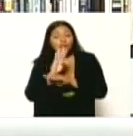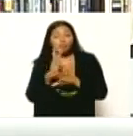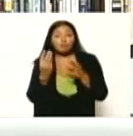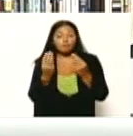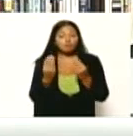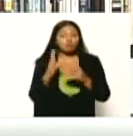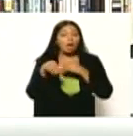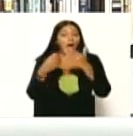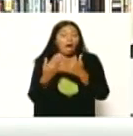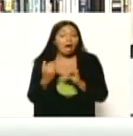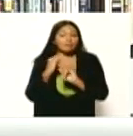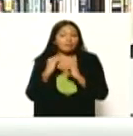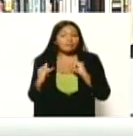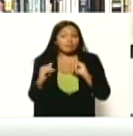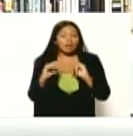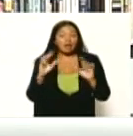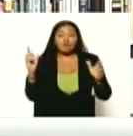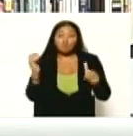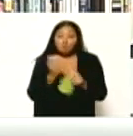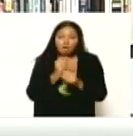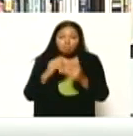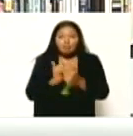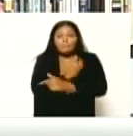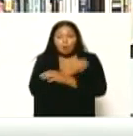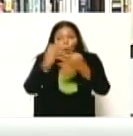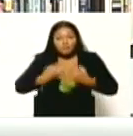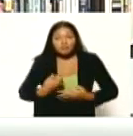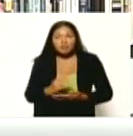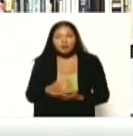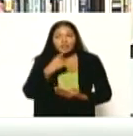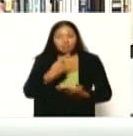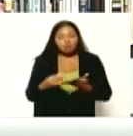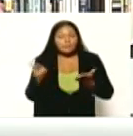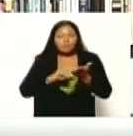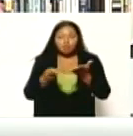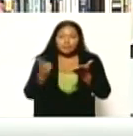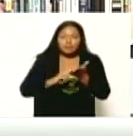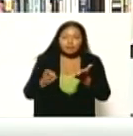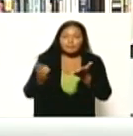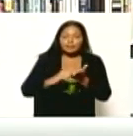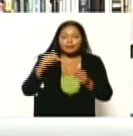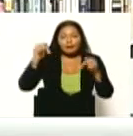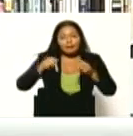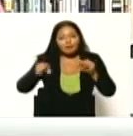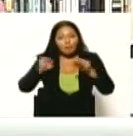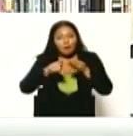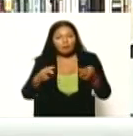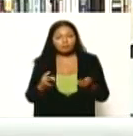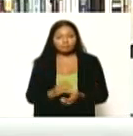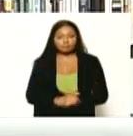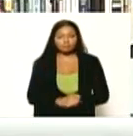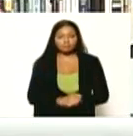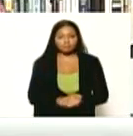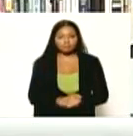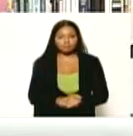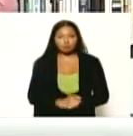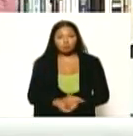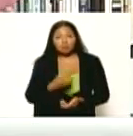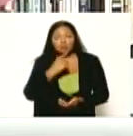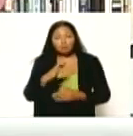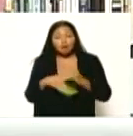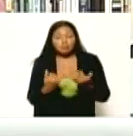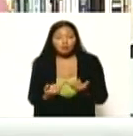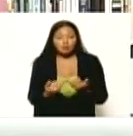hasta nuevo aviso. Lo hemos dicho aquí una y mil veces. Y lo dijimos en su momento,